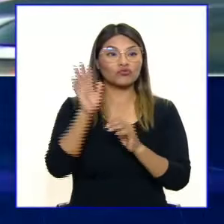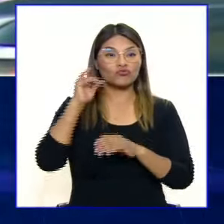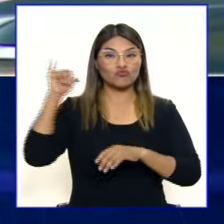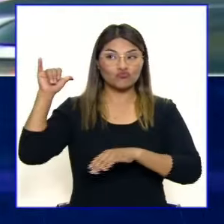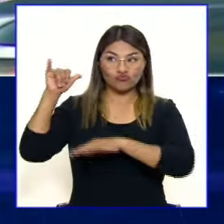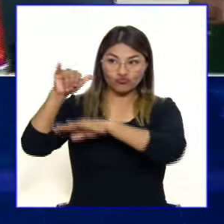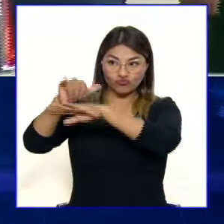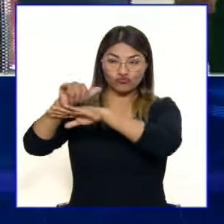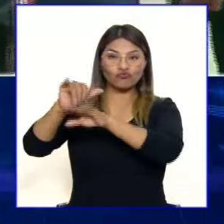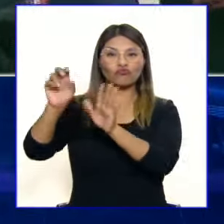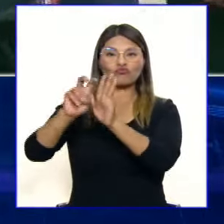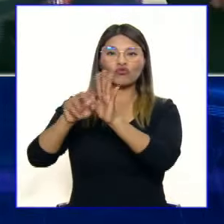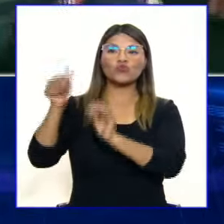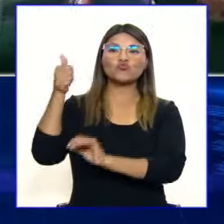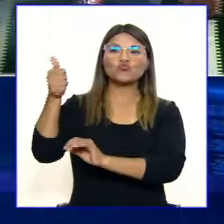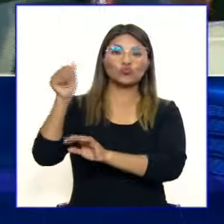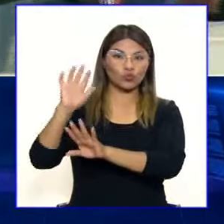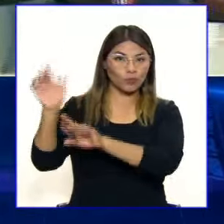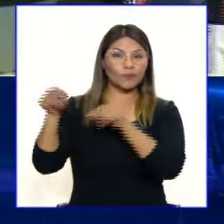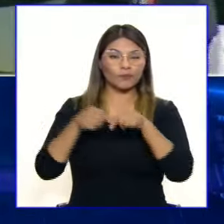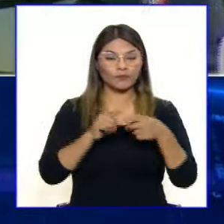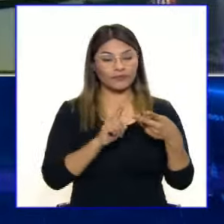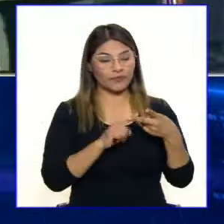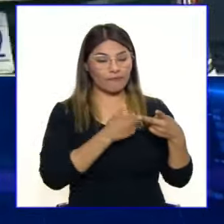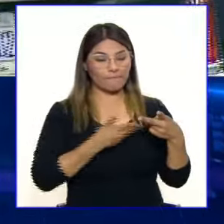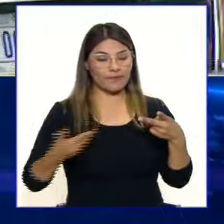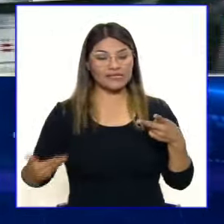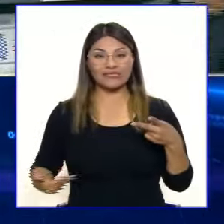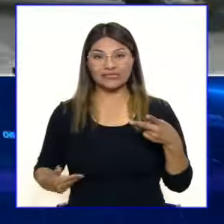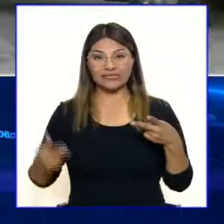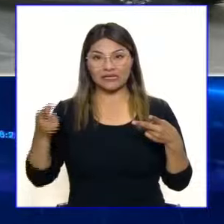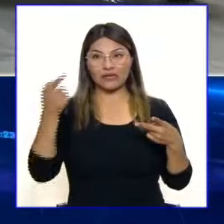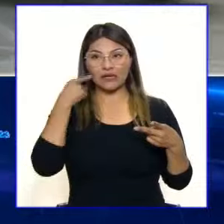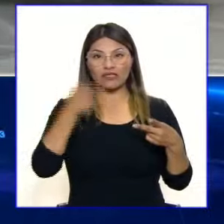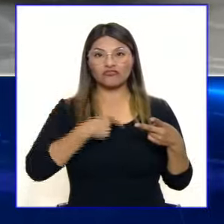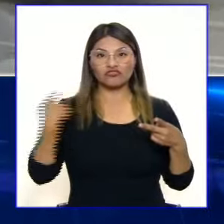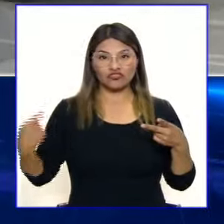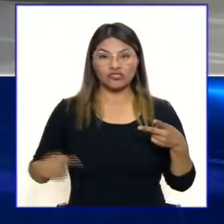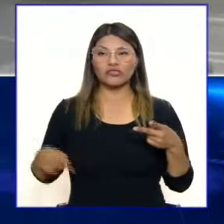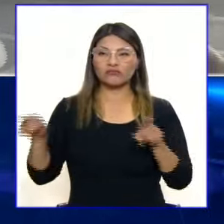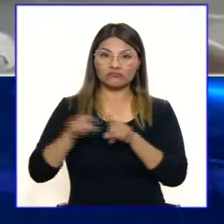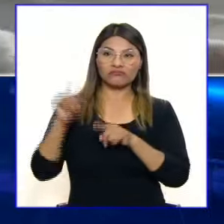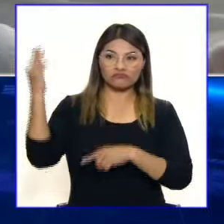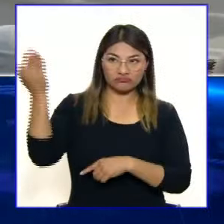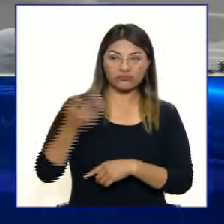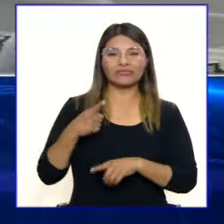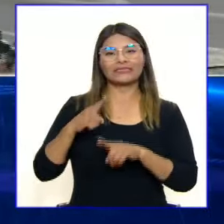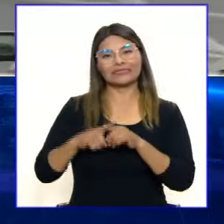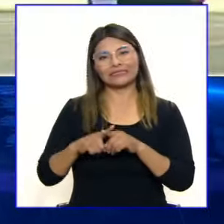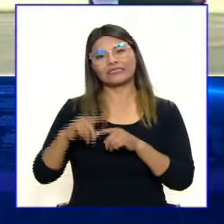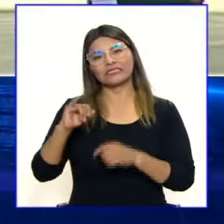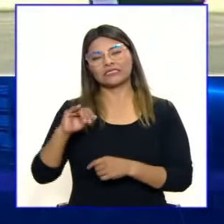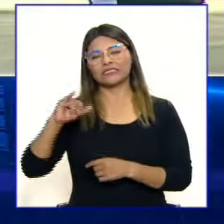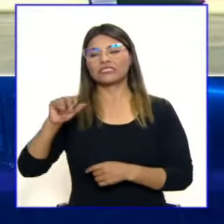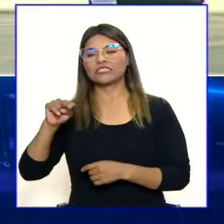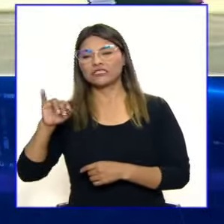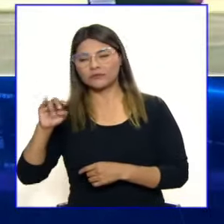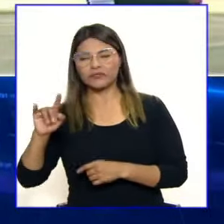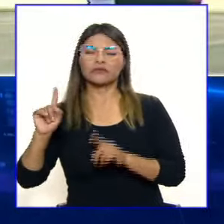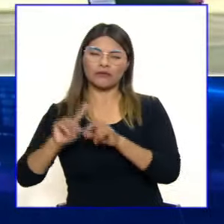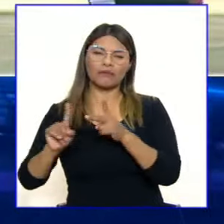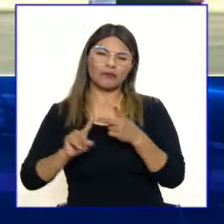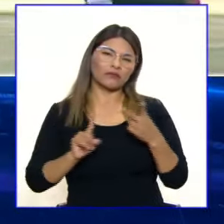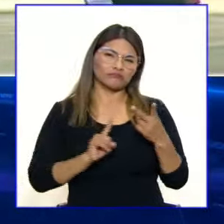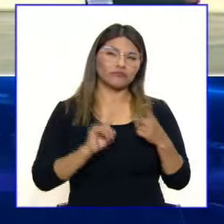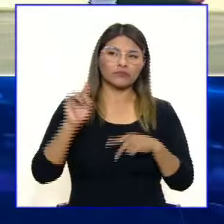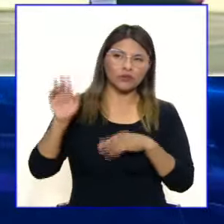avión. También del presidente de la República Popular de China, Xi Jinping, y otros líderes que han